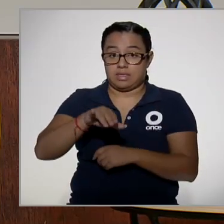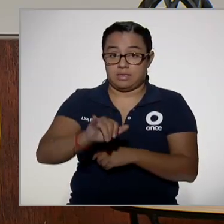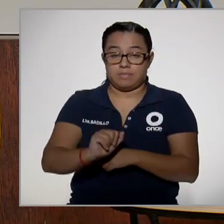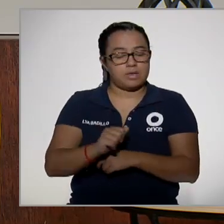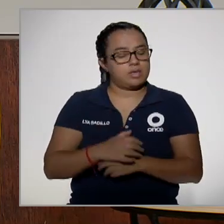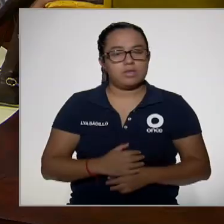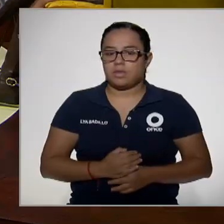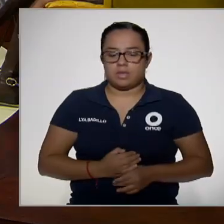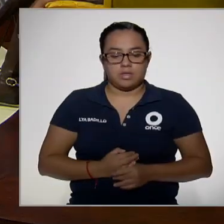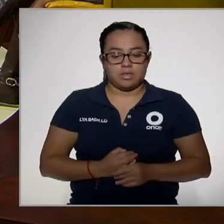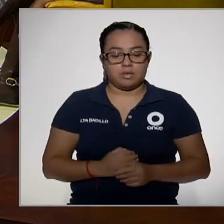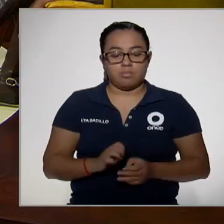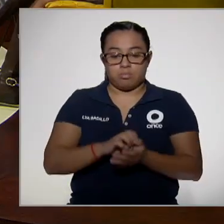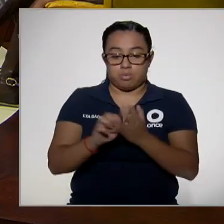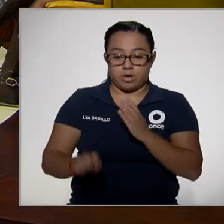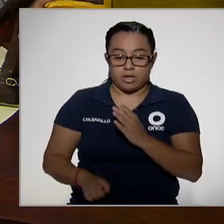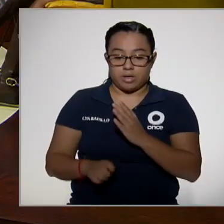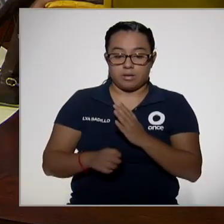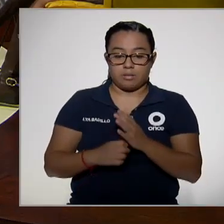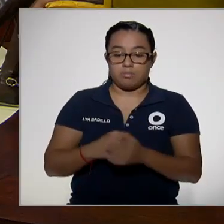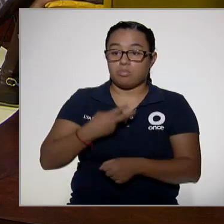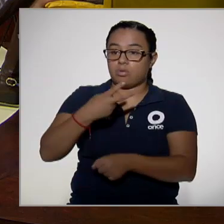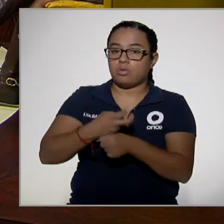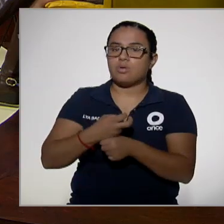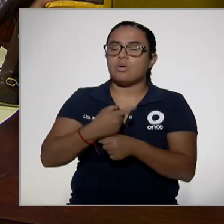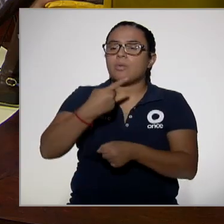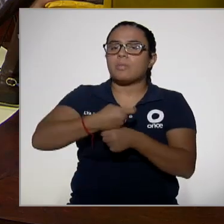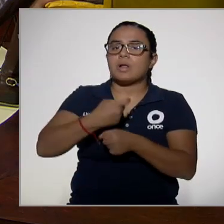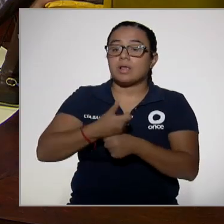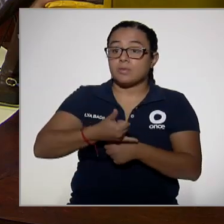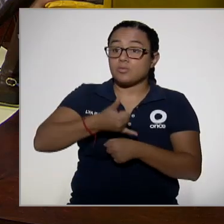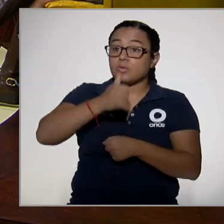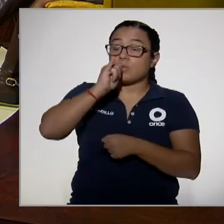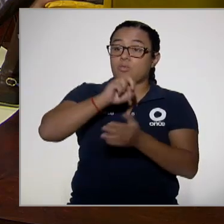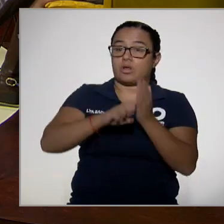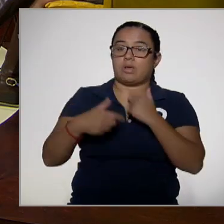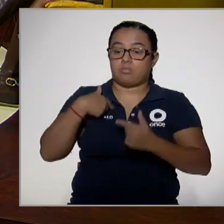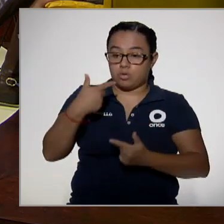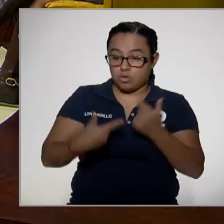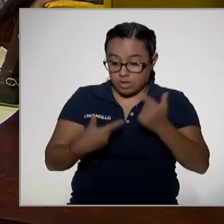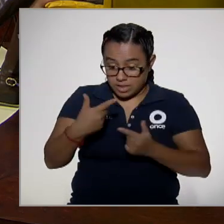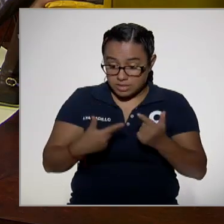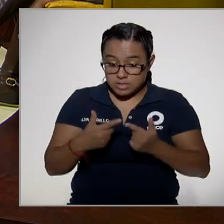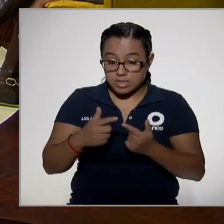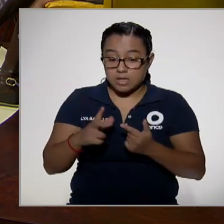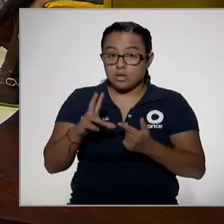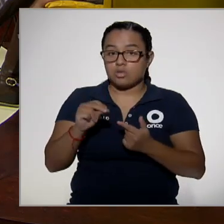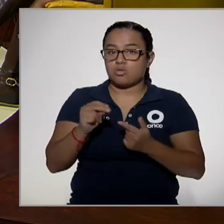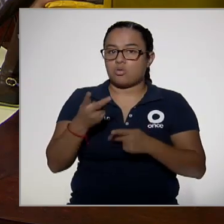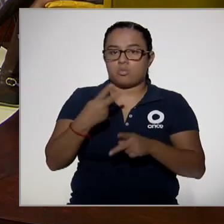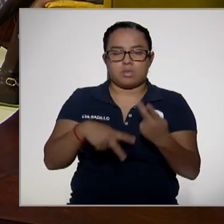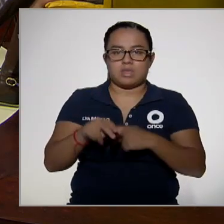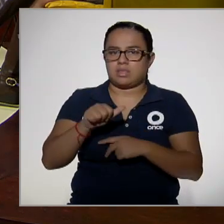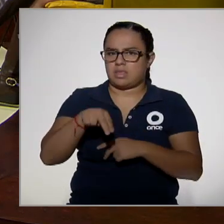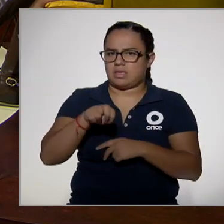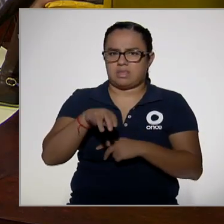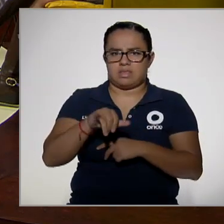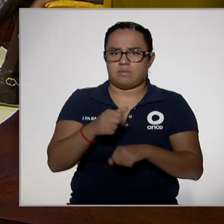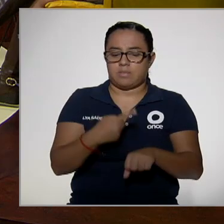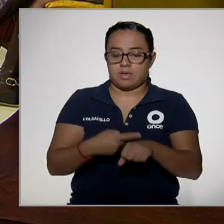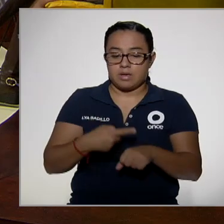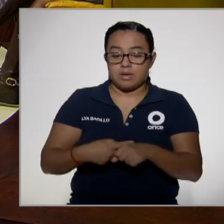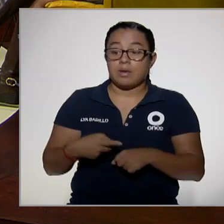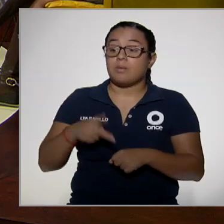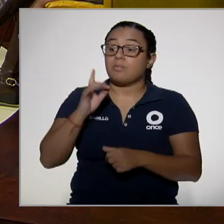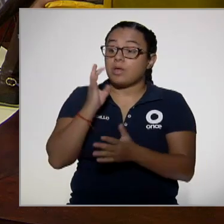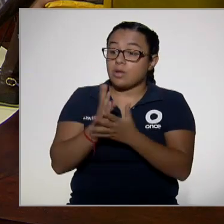si no tomar lácteo esa fue la segunda pero la primera que si los datos causaban anemia y ya nos dijeron que no no la causa pero no puede ser tu